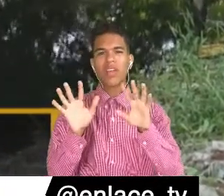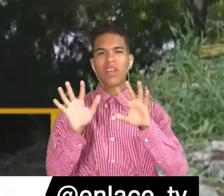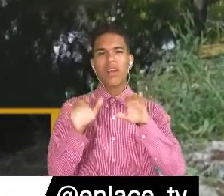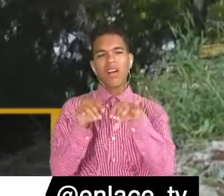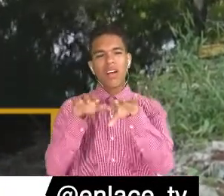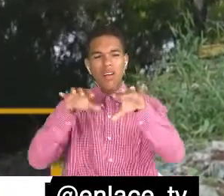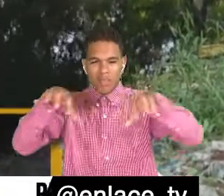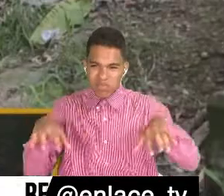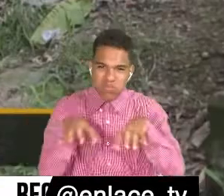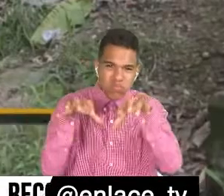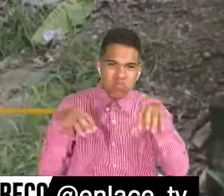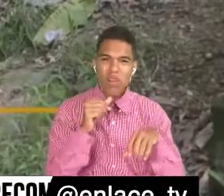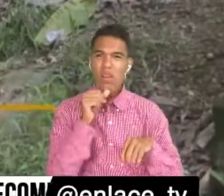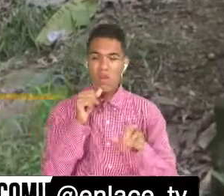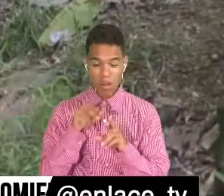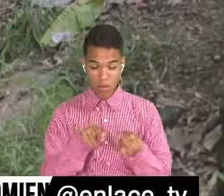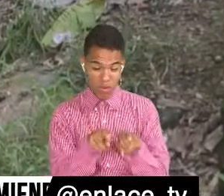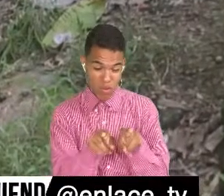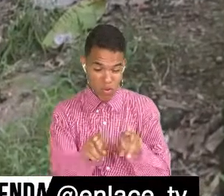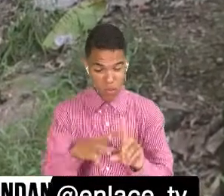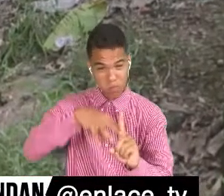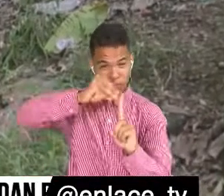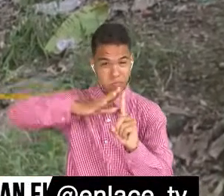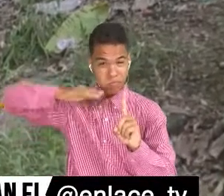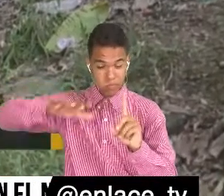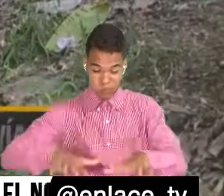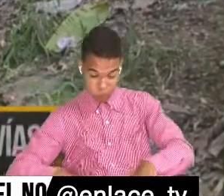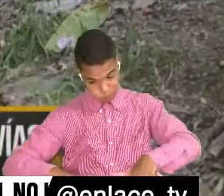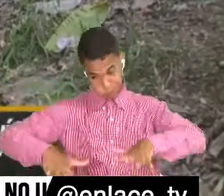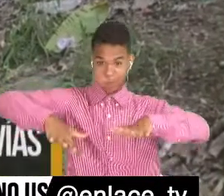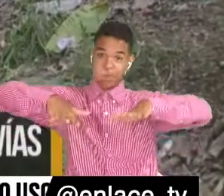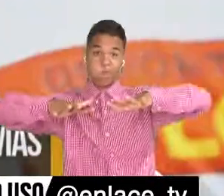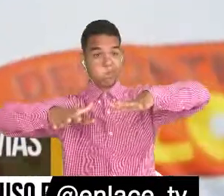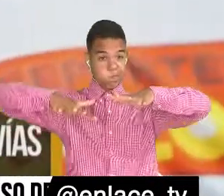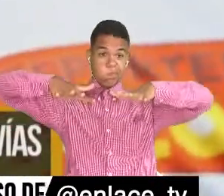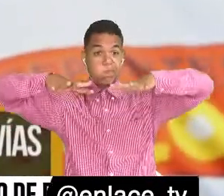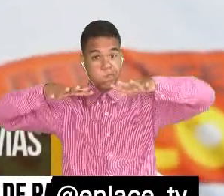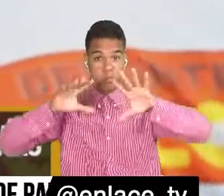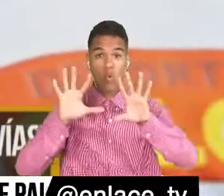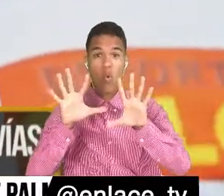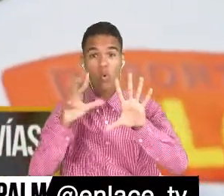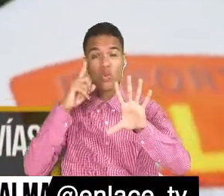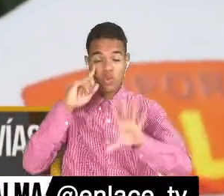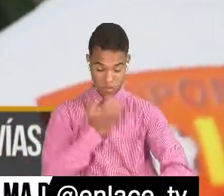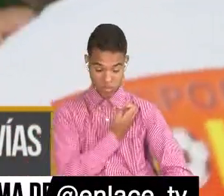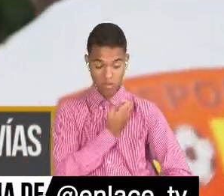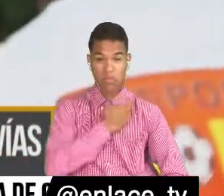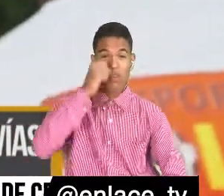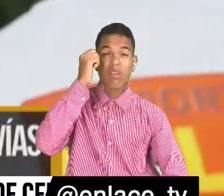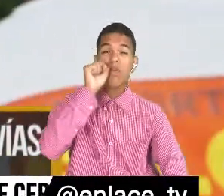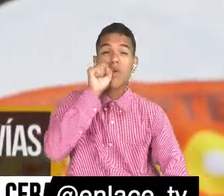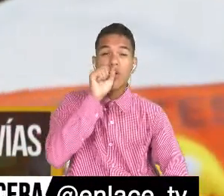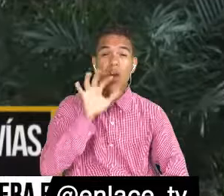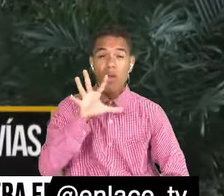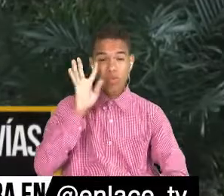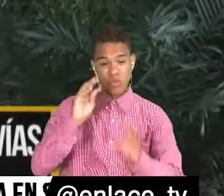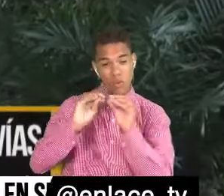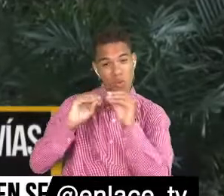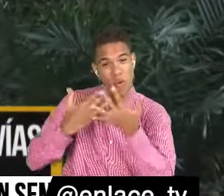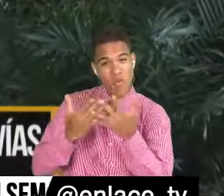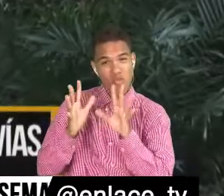el incremento del nivel del río Magdalena durante la época de lluvias, la Alcaldía de Barranca Bermeja, a través del Consejo Municipal para la Gestión del Riesgo